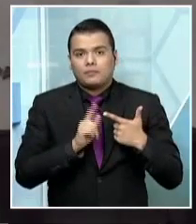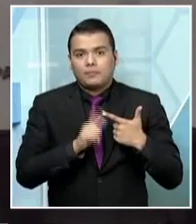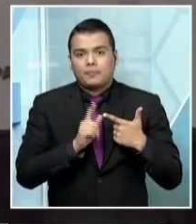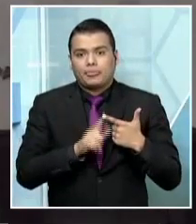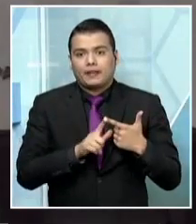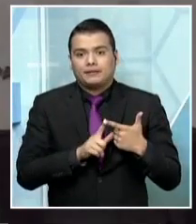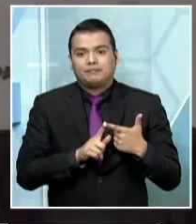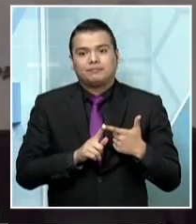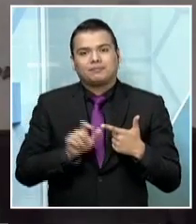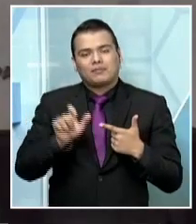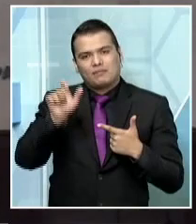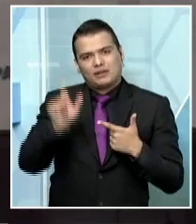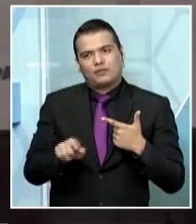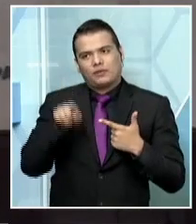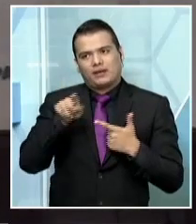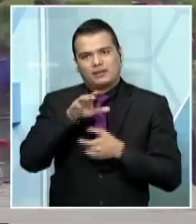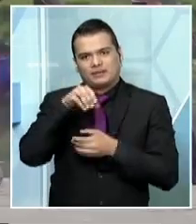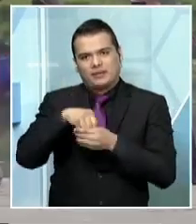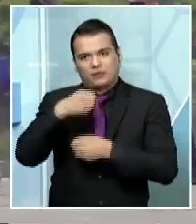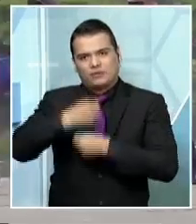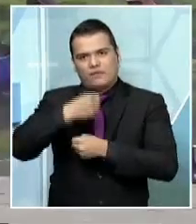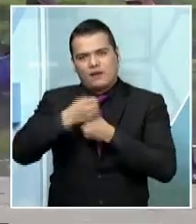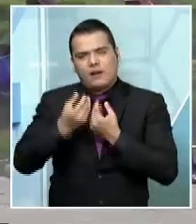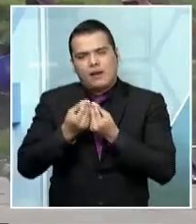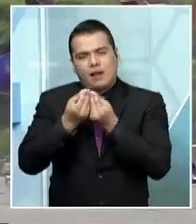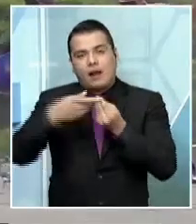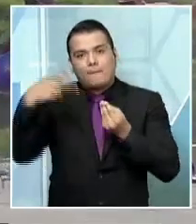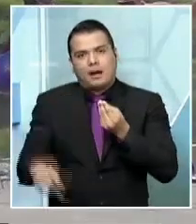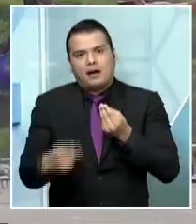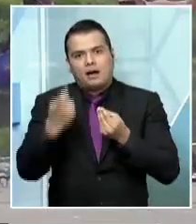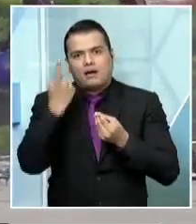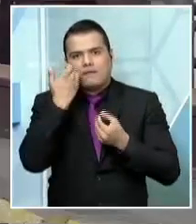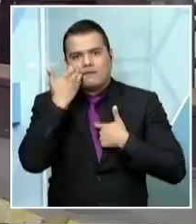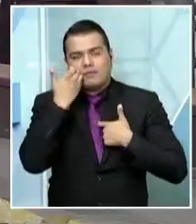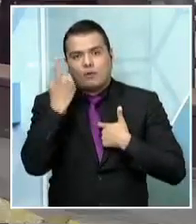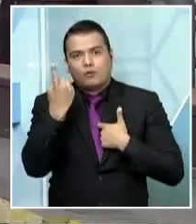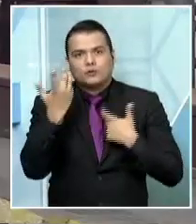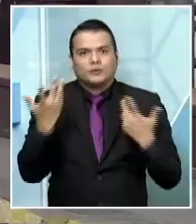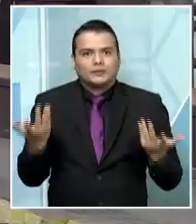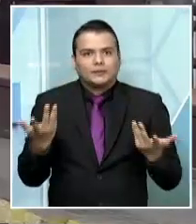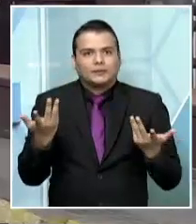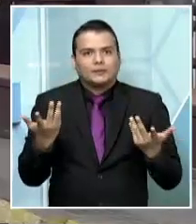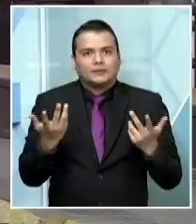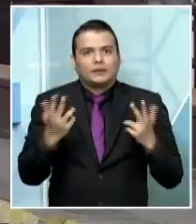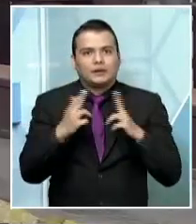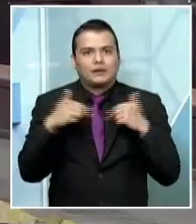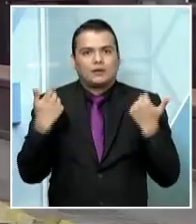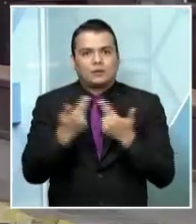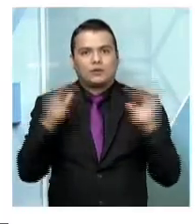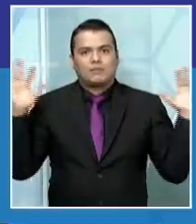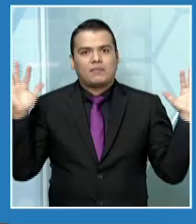La confirmación de un caso de coronavirus en el Consejo llevó al Cabildo a replantear las sesiones presenciales.